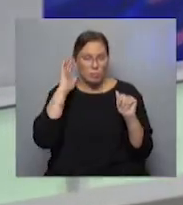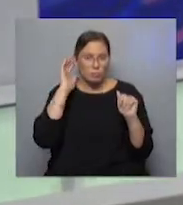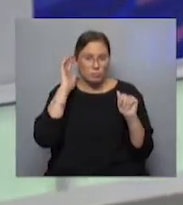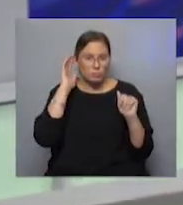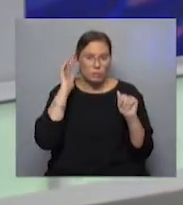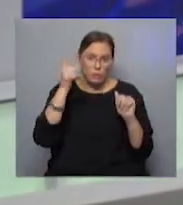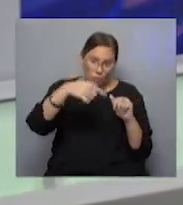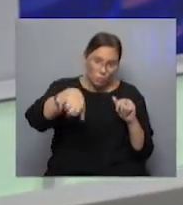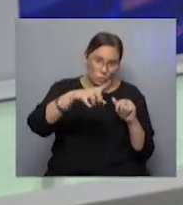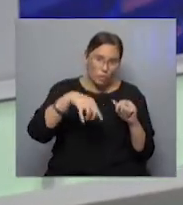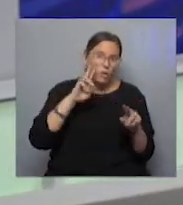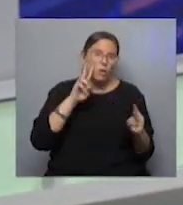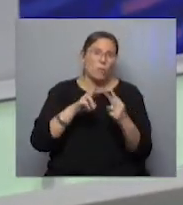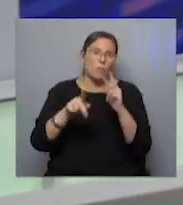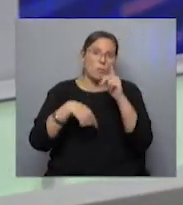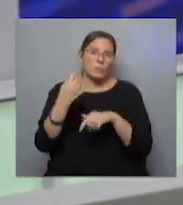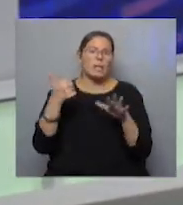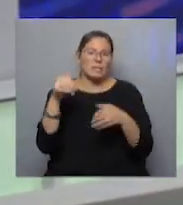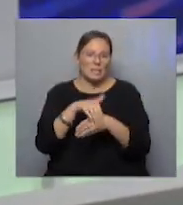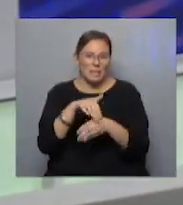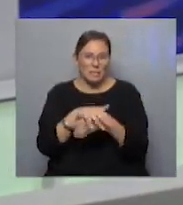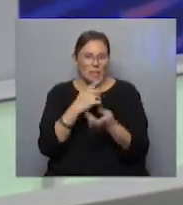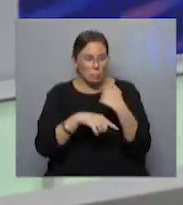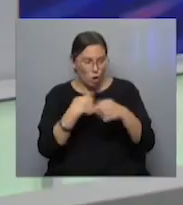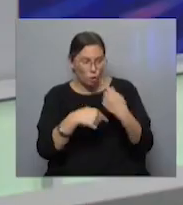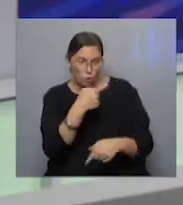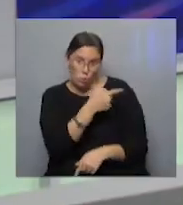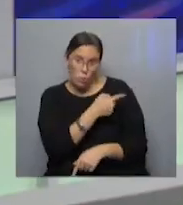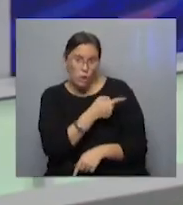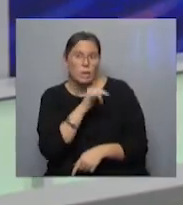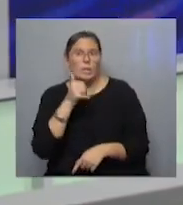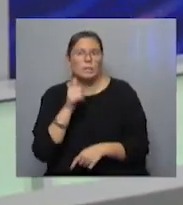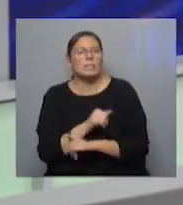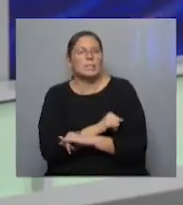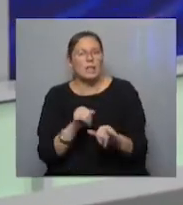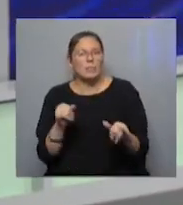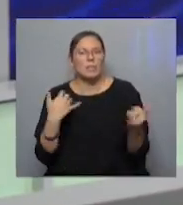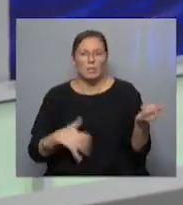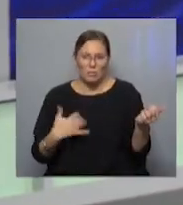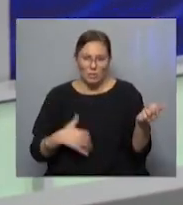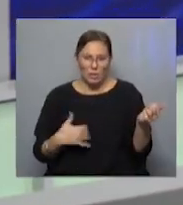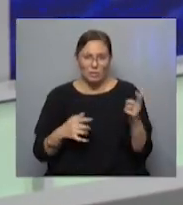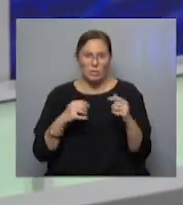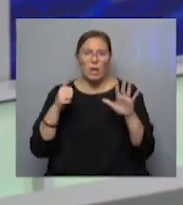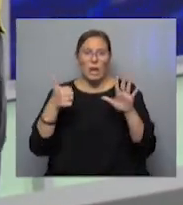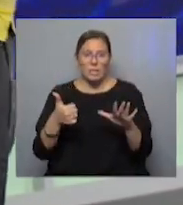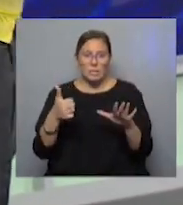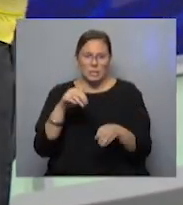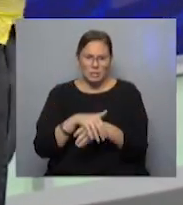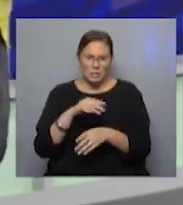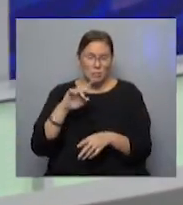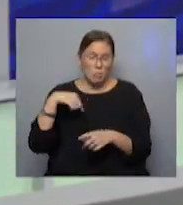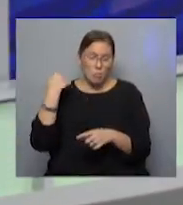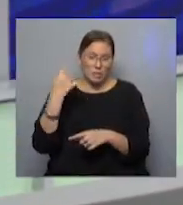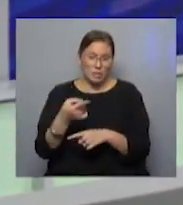Nos despedimos de ustedes. Nos reencontramos mañana a las 18 horas, pero no nos despedimos de ellos. Porque cierran el programa. Así que bueno, nosotros mañana a las